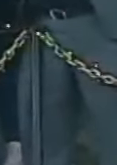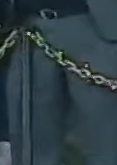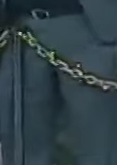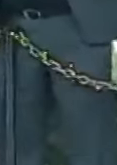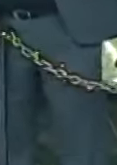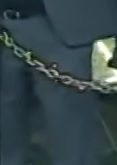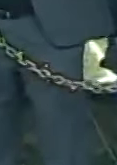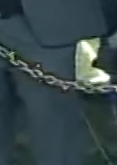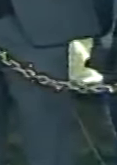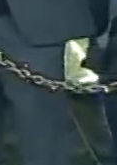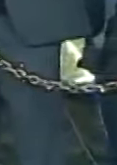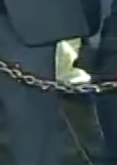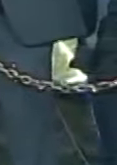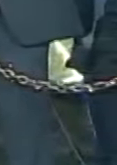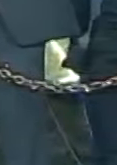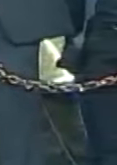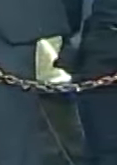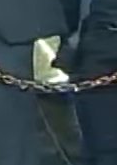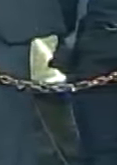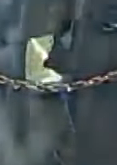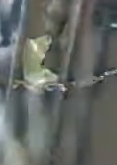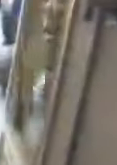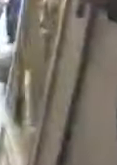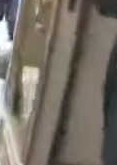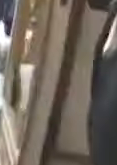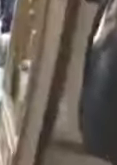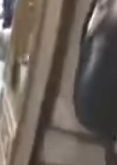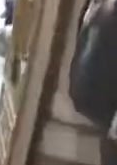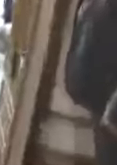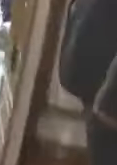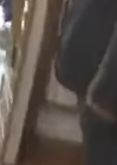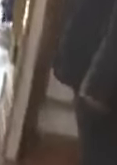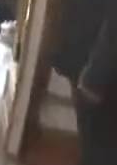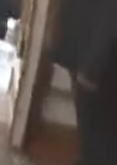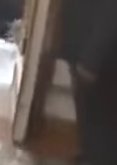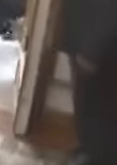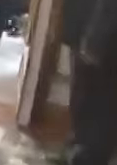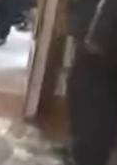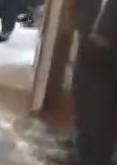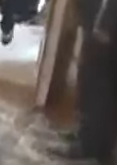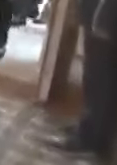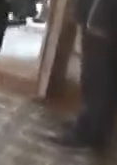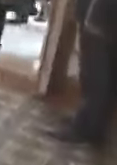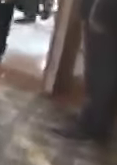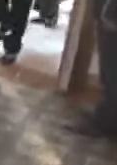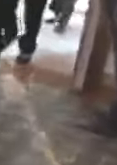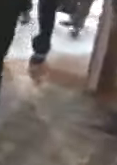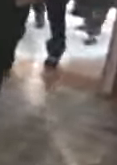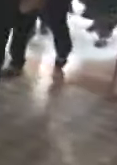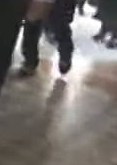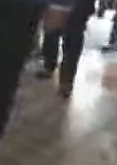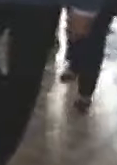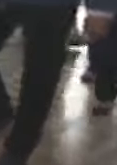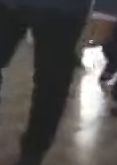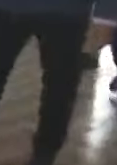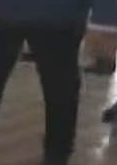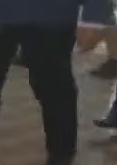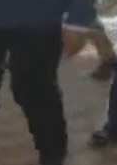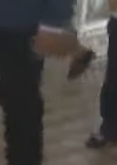venezolano, y ha reconocido además todo lo que han sido estos esfuerzos diplomáticos que ha tenido el presidente y el gobierno bolivariano